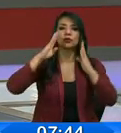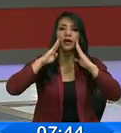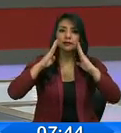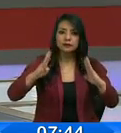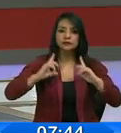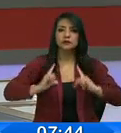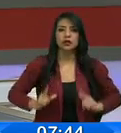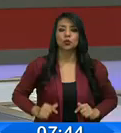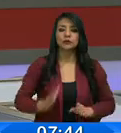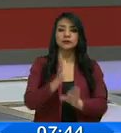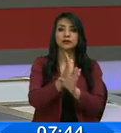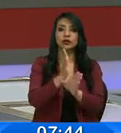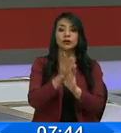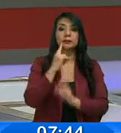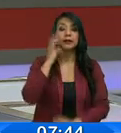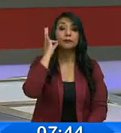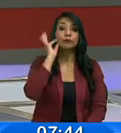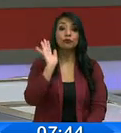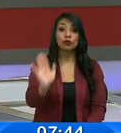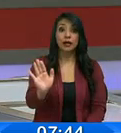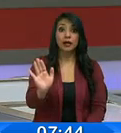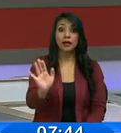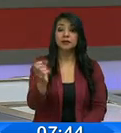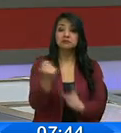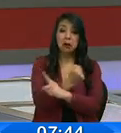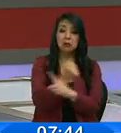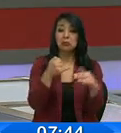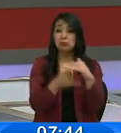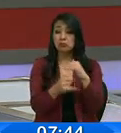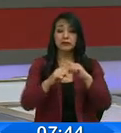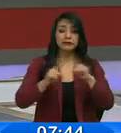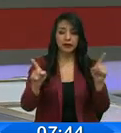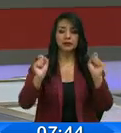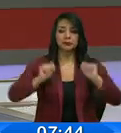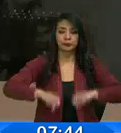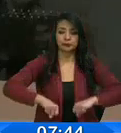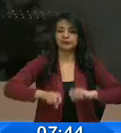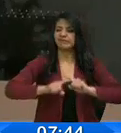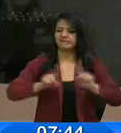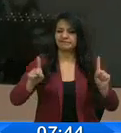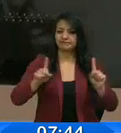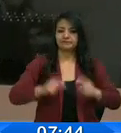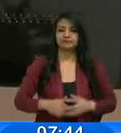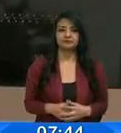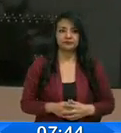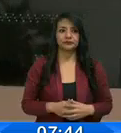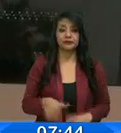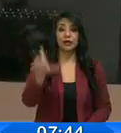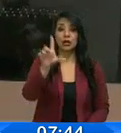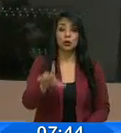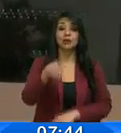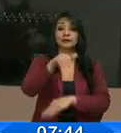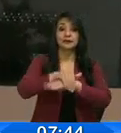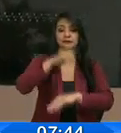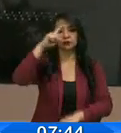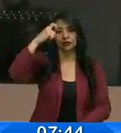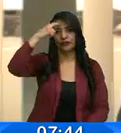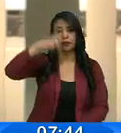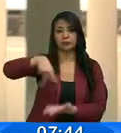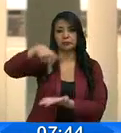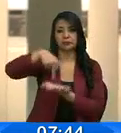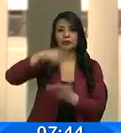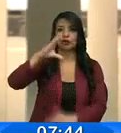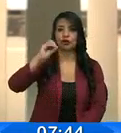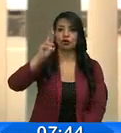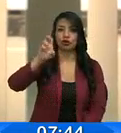médica psicológica para mujeres que han sido violentadas. Veamos. La tarde de este lunes, el gobierno parroquial de Conocoto